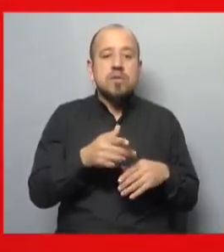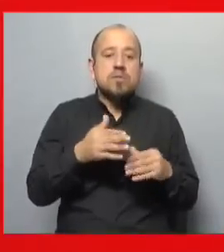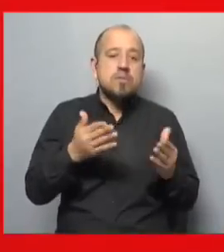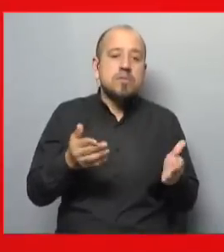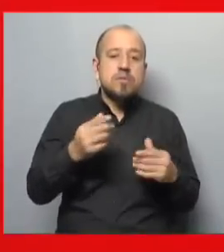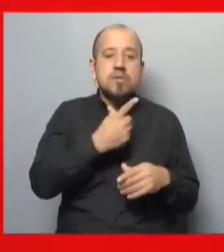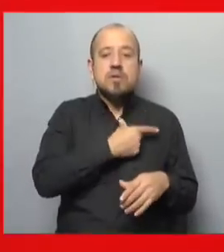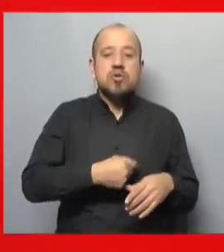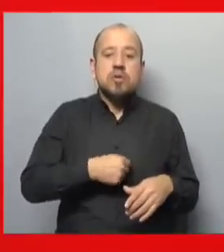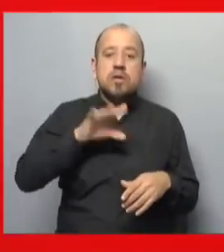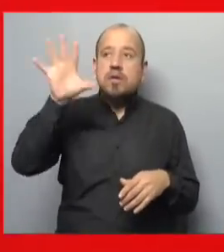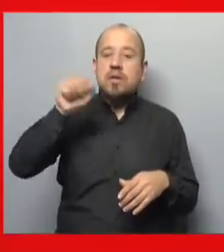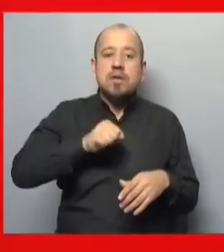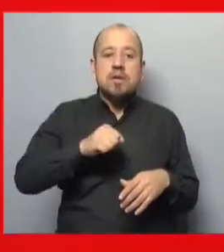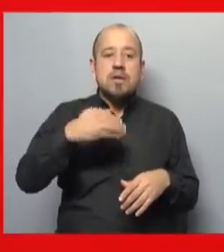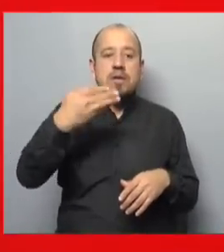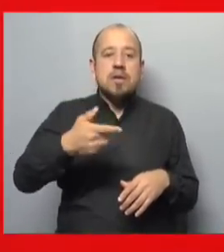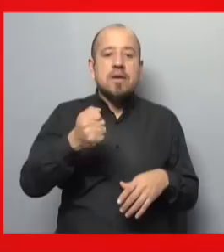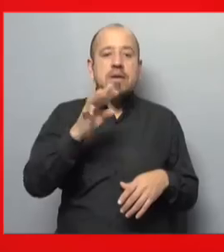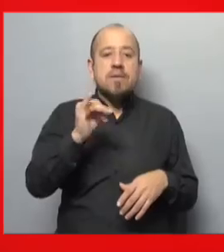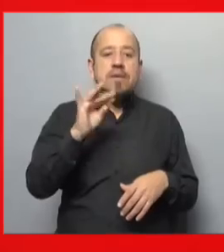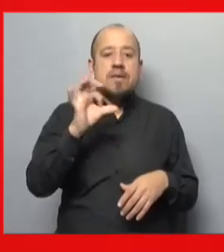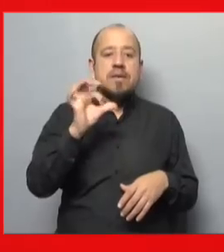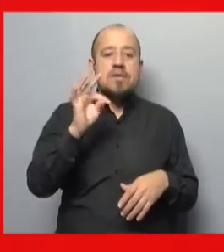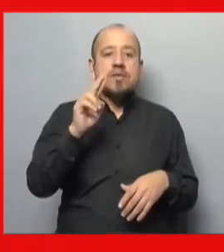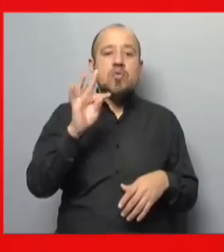nacional traerá al batistuta de la época